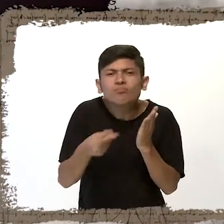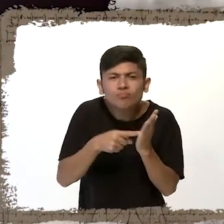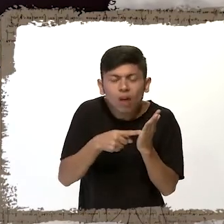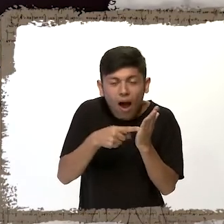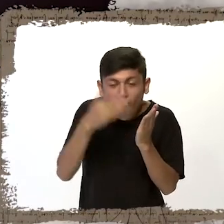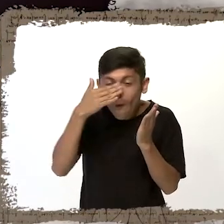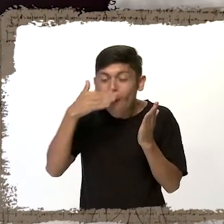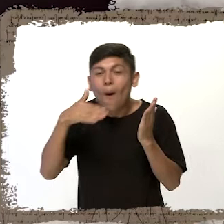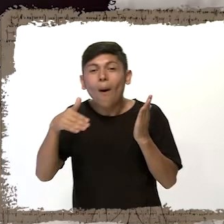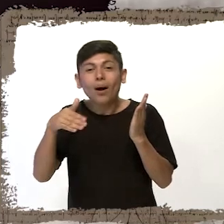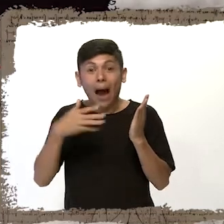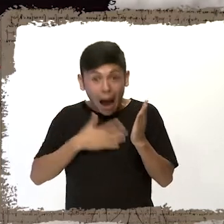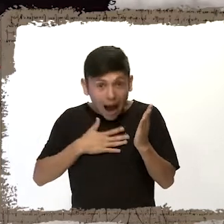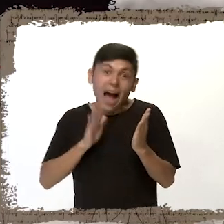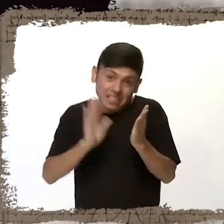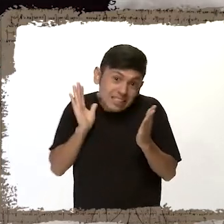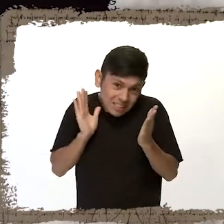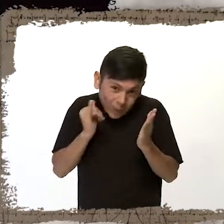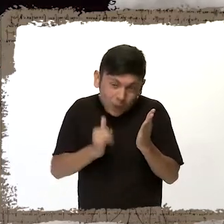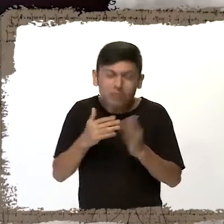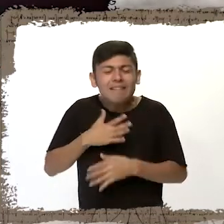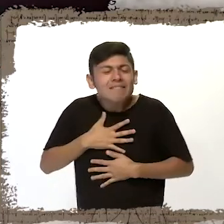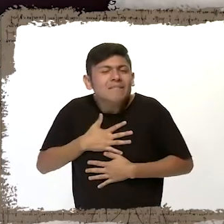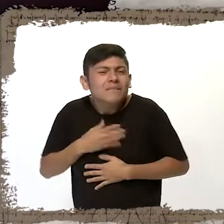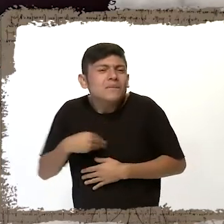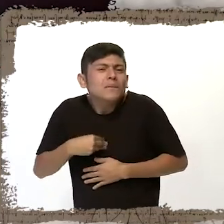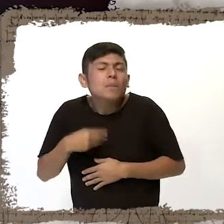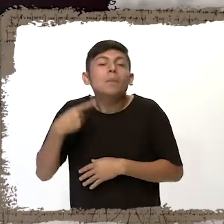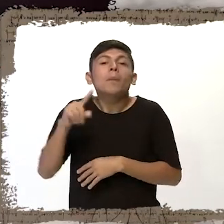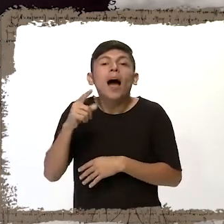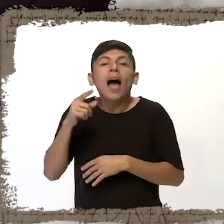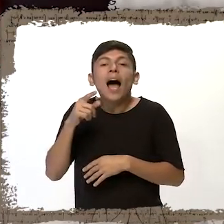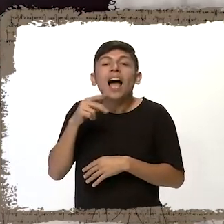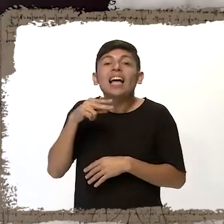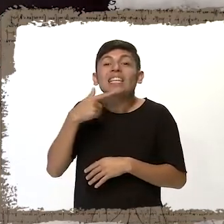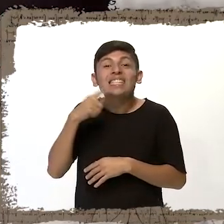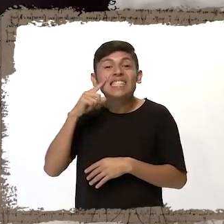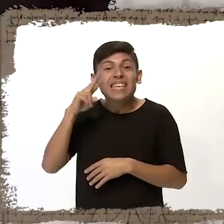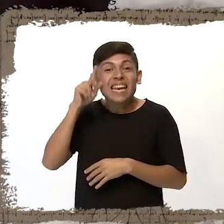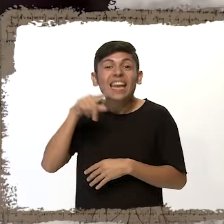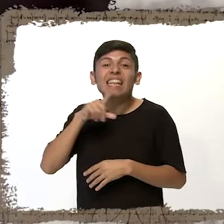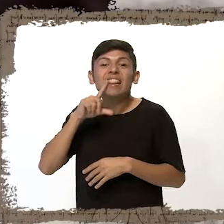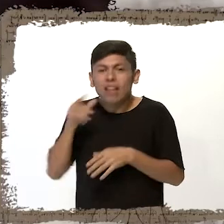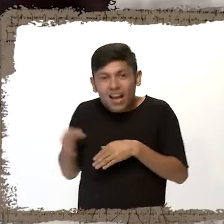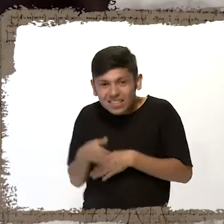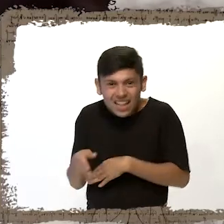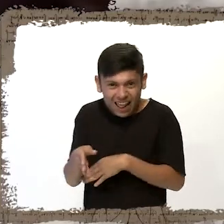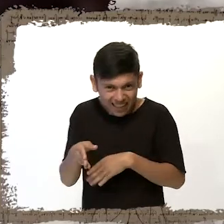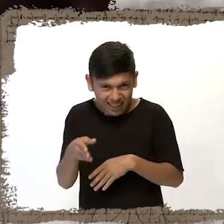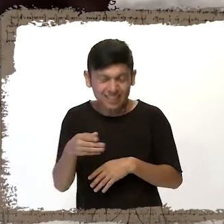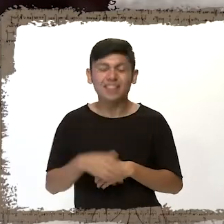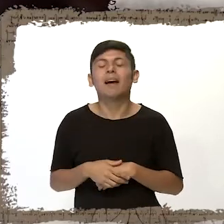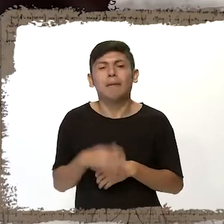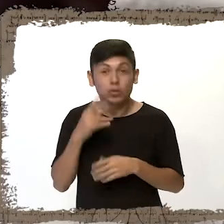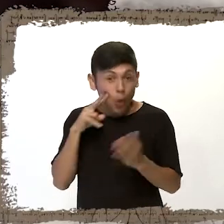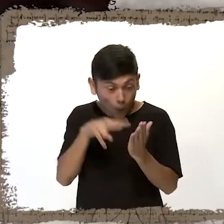que pasa, lo último. Para mí es un cuento. Mi cuento preferido es La Sirenita, que fuimos a la tienda con mamá